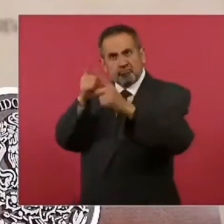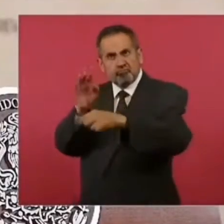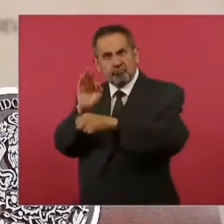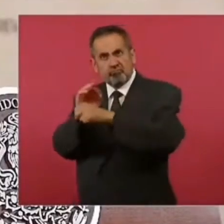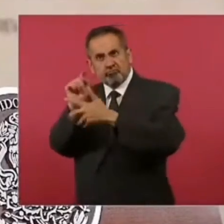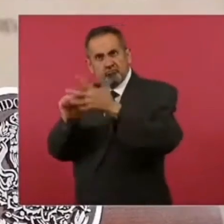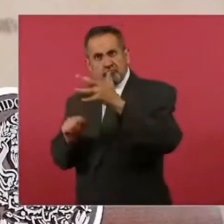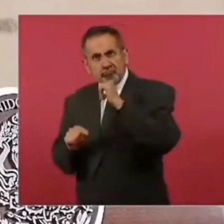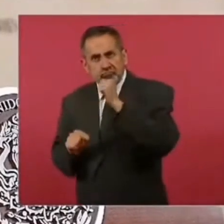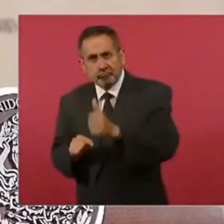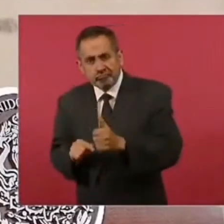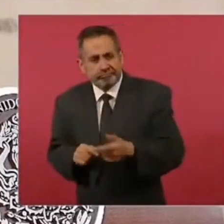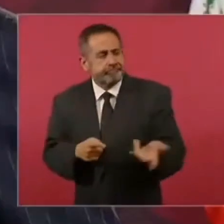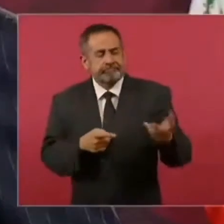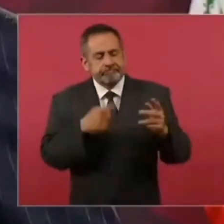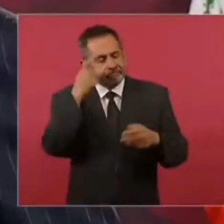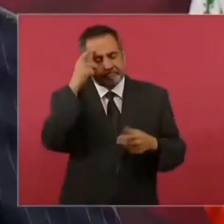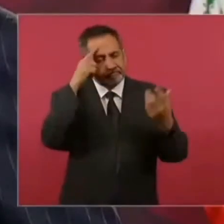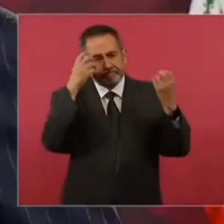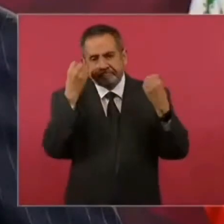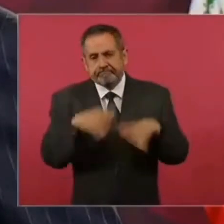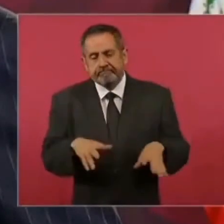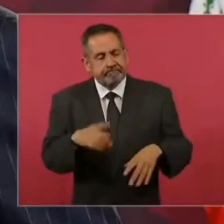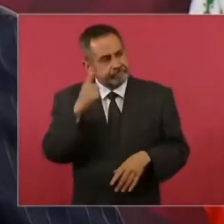La única forma